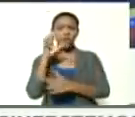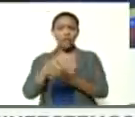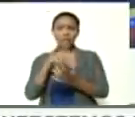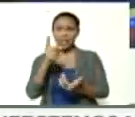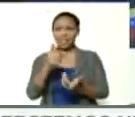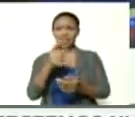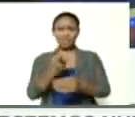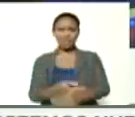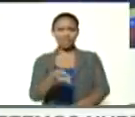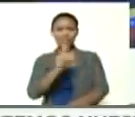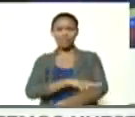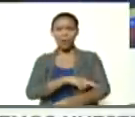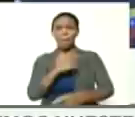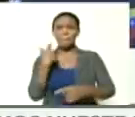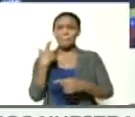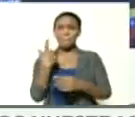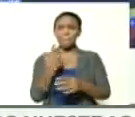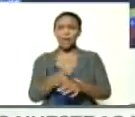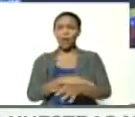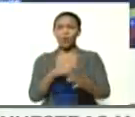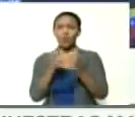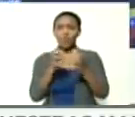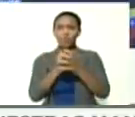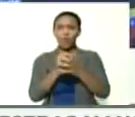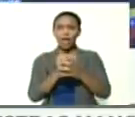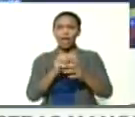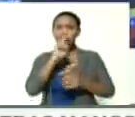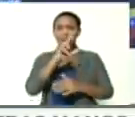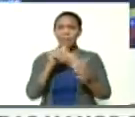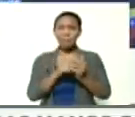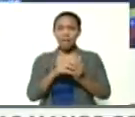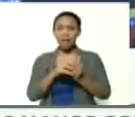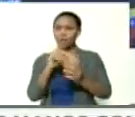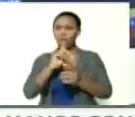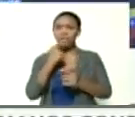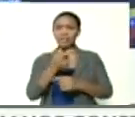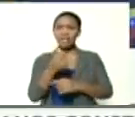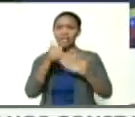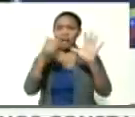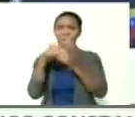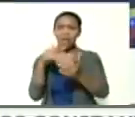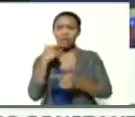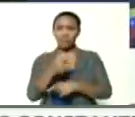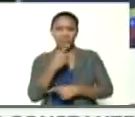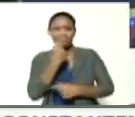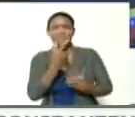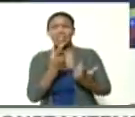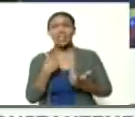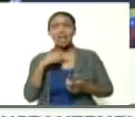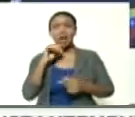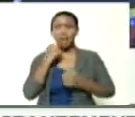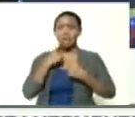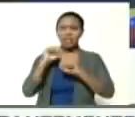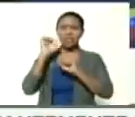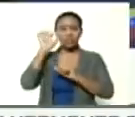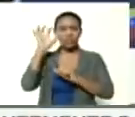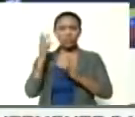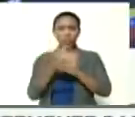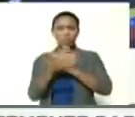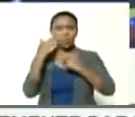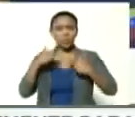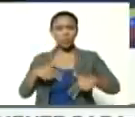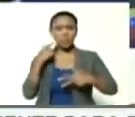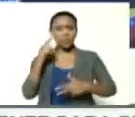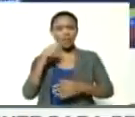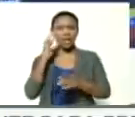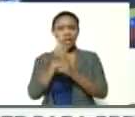la población de La Victoria, y los usaron como escudo humano, y luego aplicaron una operación psicológica a través de redes